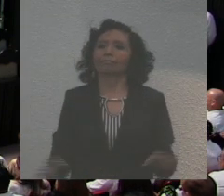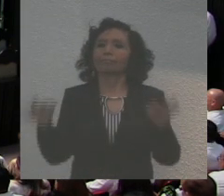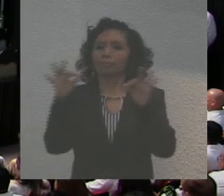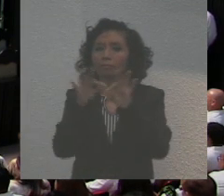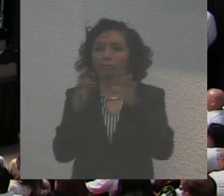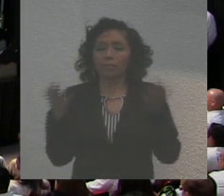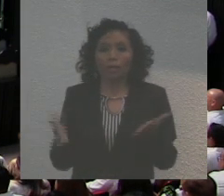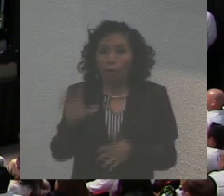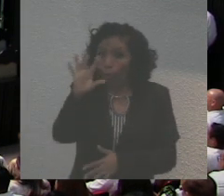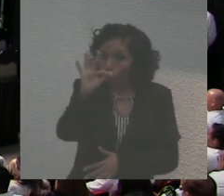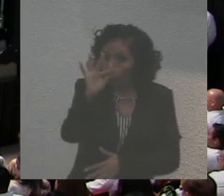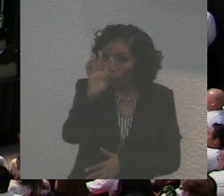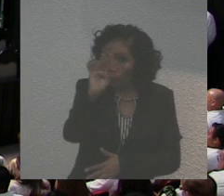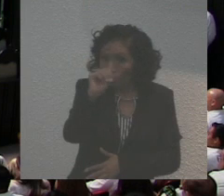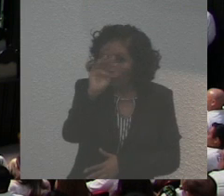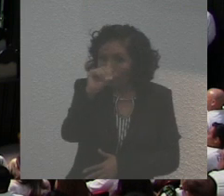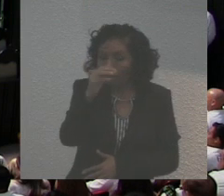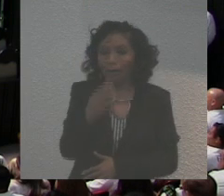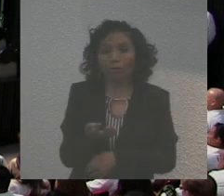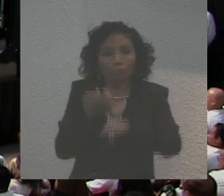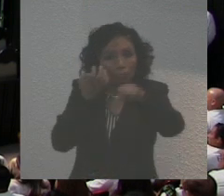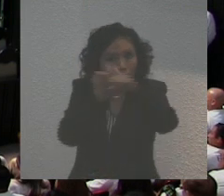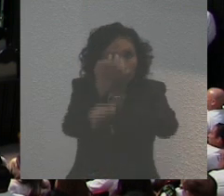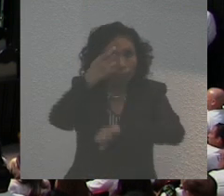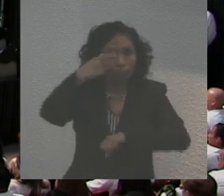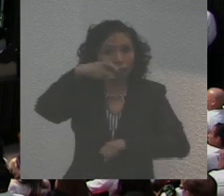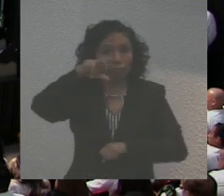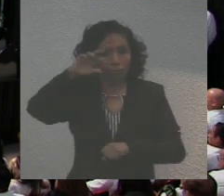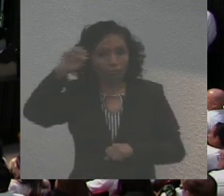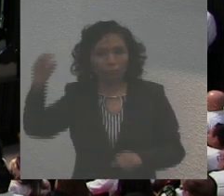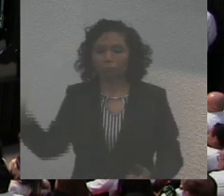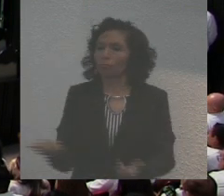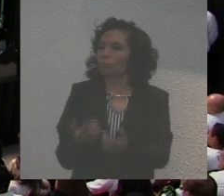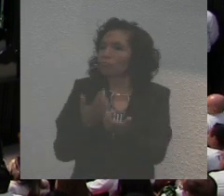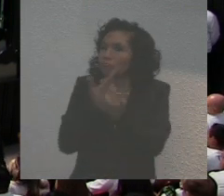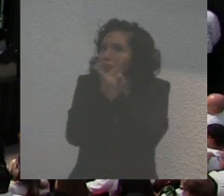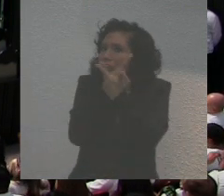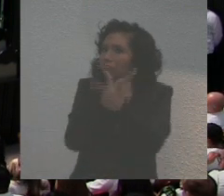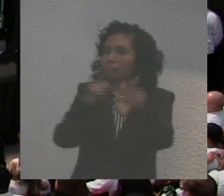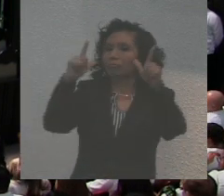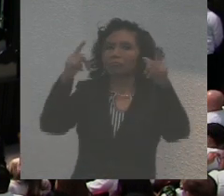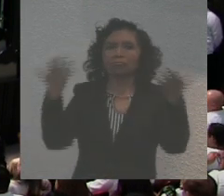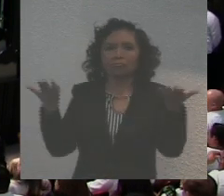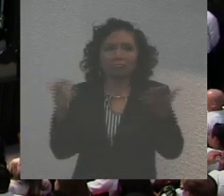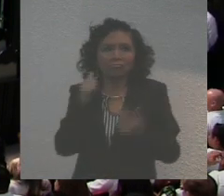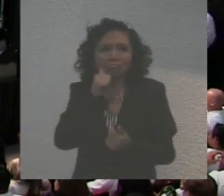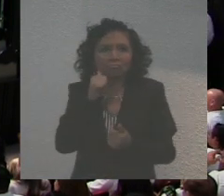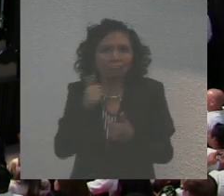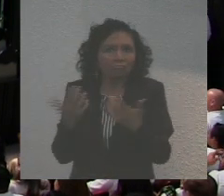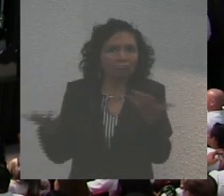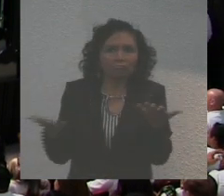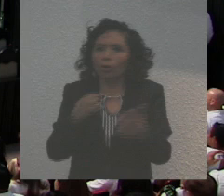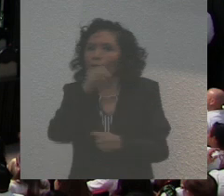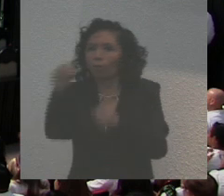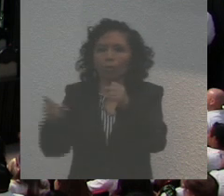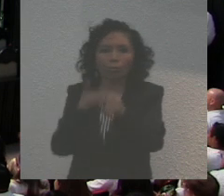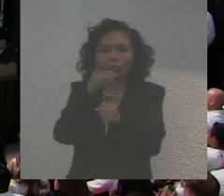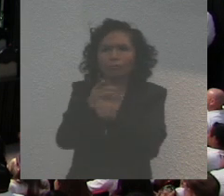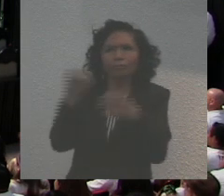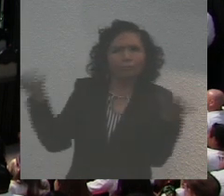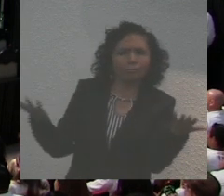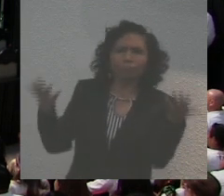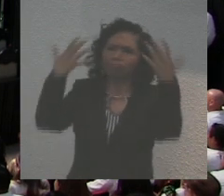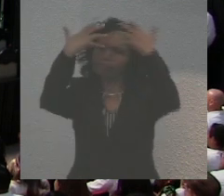Conmemorar 49 años de la creación de Quintana Roo como Estado libre y soberano es siempre, siempre una oportunidad para